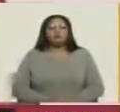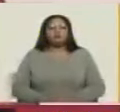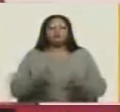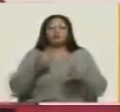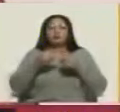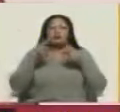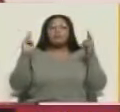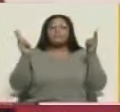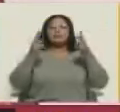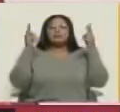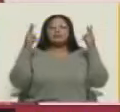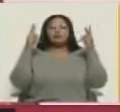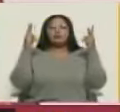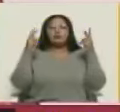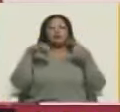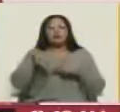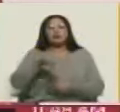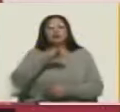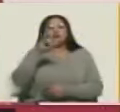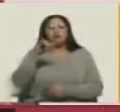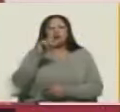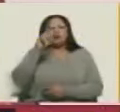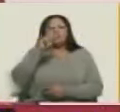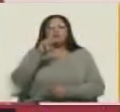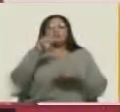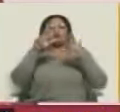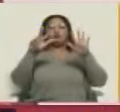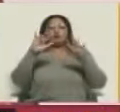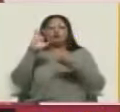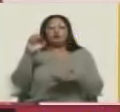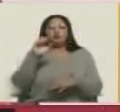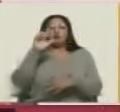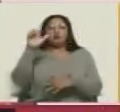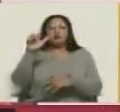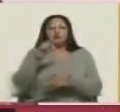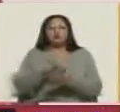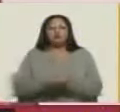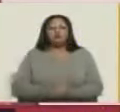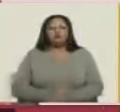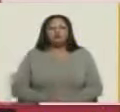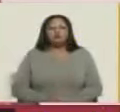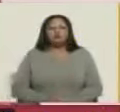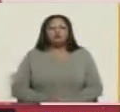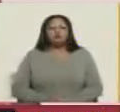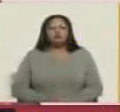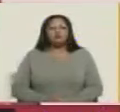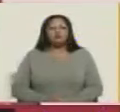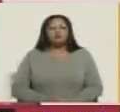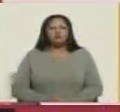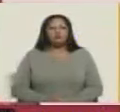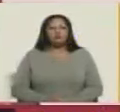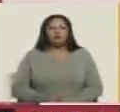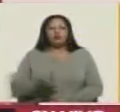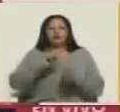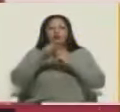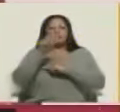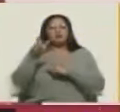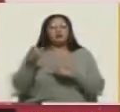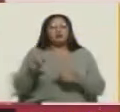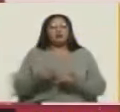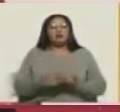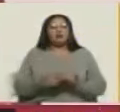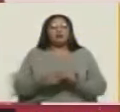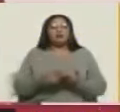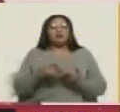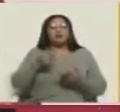victoria en el estado de Zulia el 28 de julio. El 28 de julio. ¿Sería que alguna gente de la oposición quería